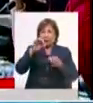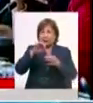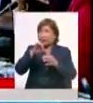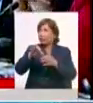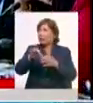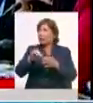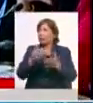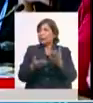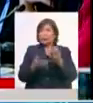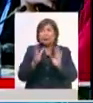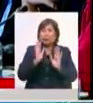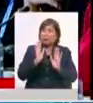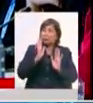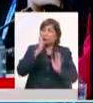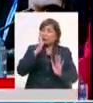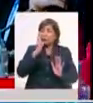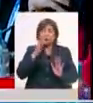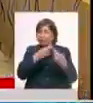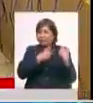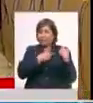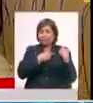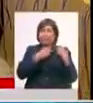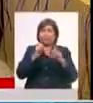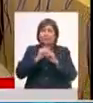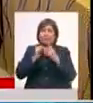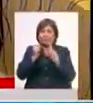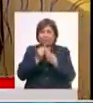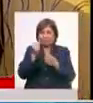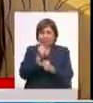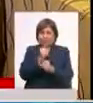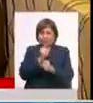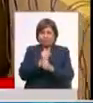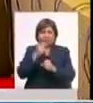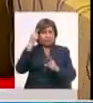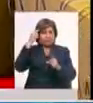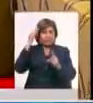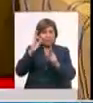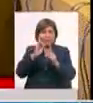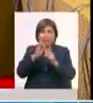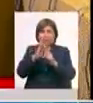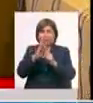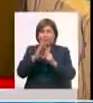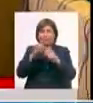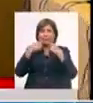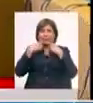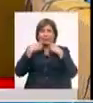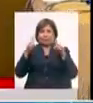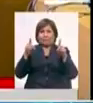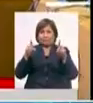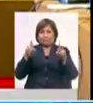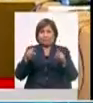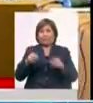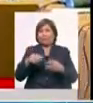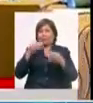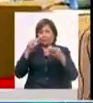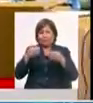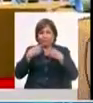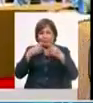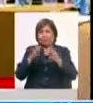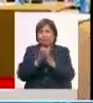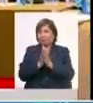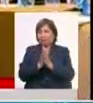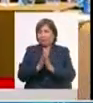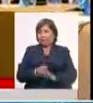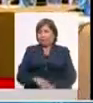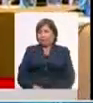El presidente ha tomado, su opinión es que ha tomado una decisión arbitraria sin escuchar y sin entender nada de